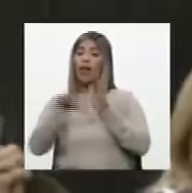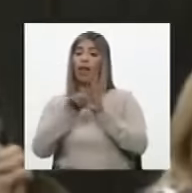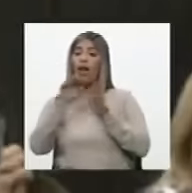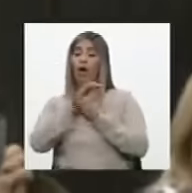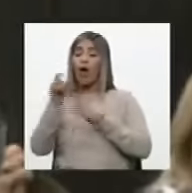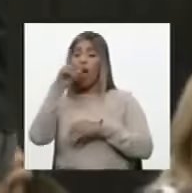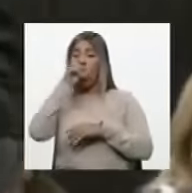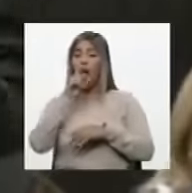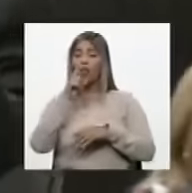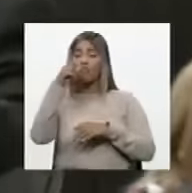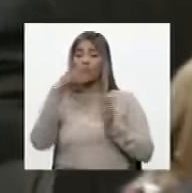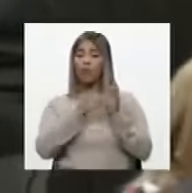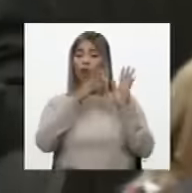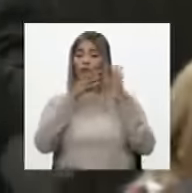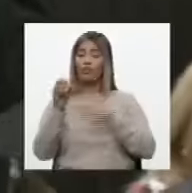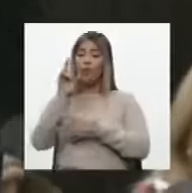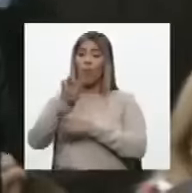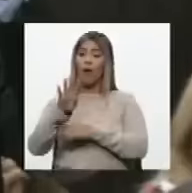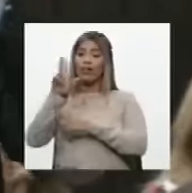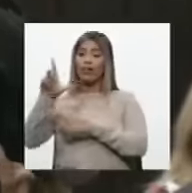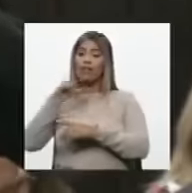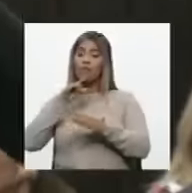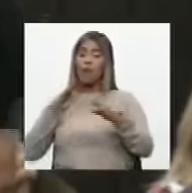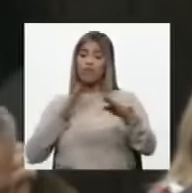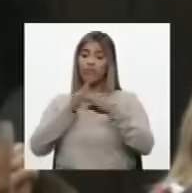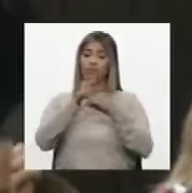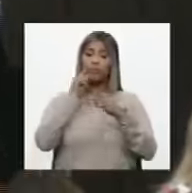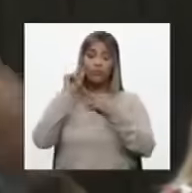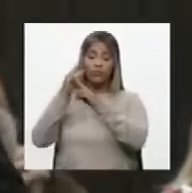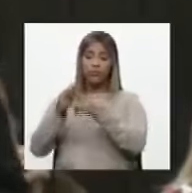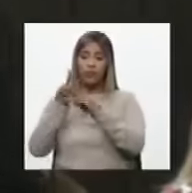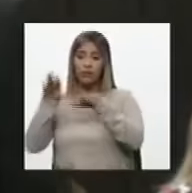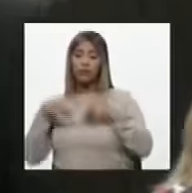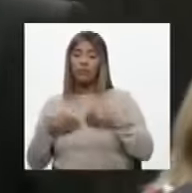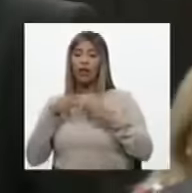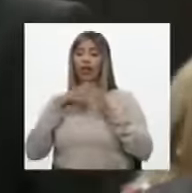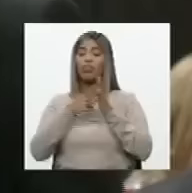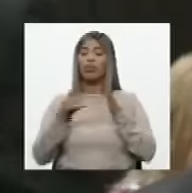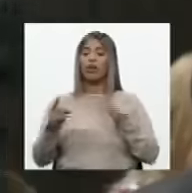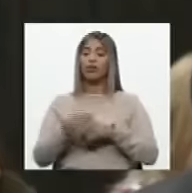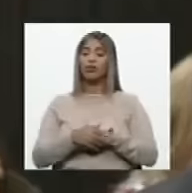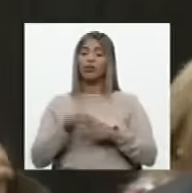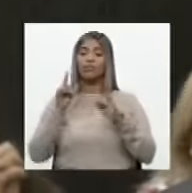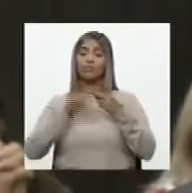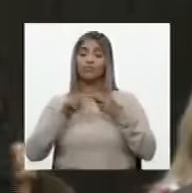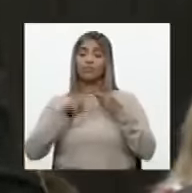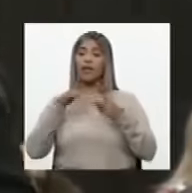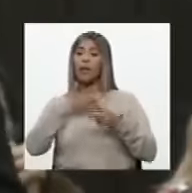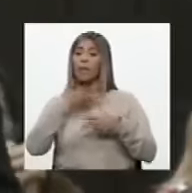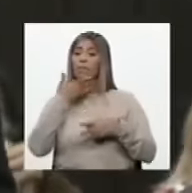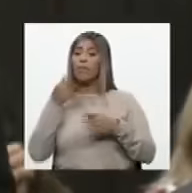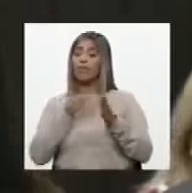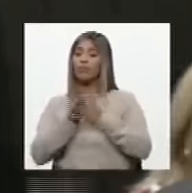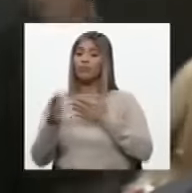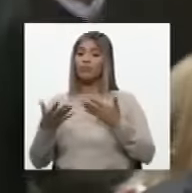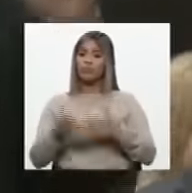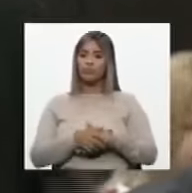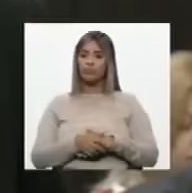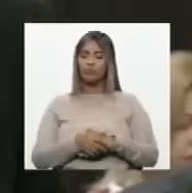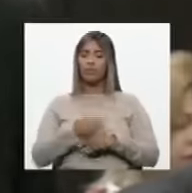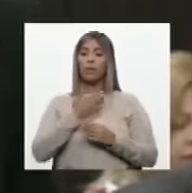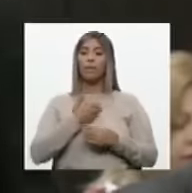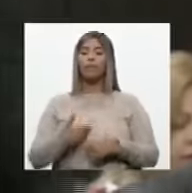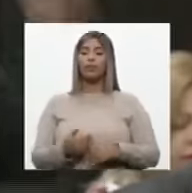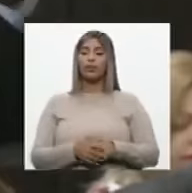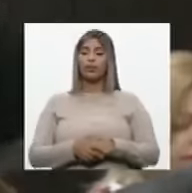de 1943 era una ley limitada en el reconocimiento de los derechos sobre el hidrocarburo. Y lo mejor de todo, compañeros y compañeras,